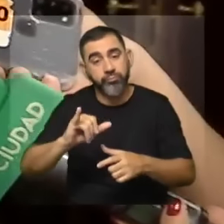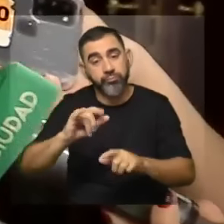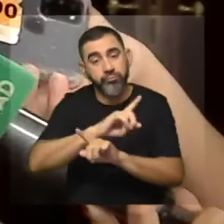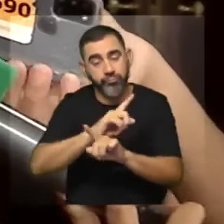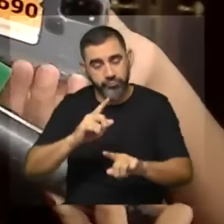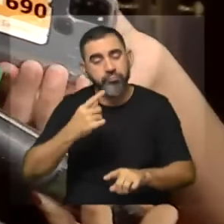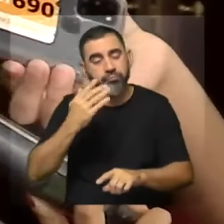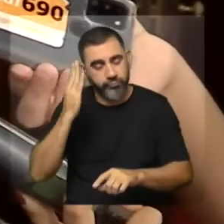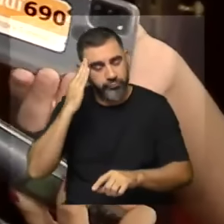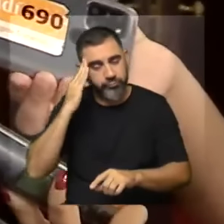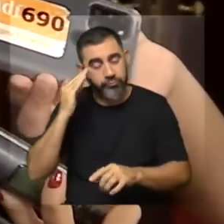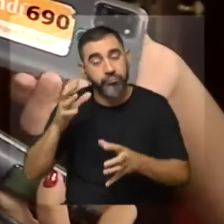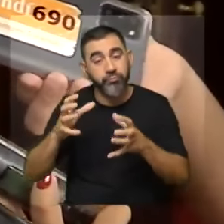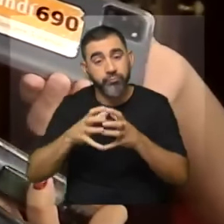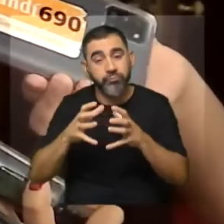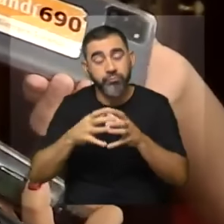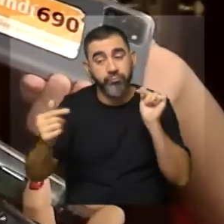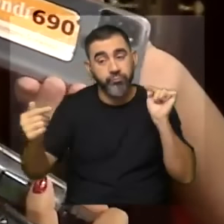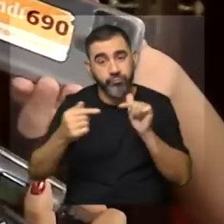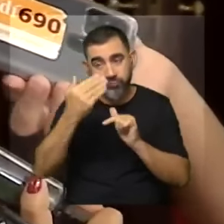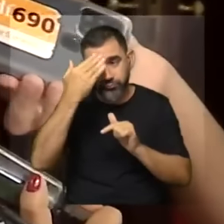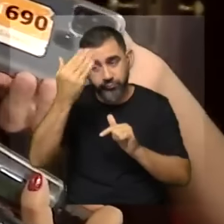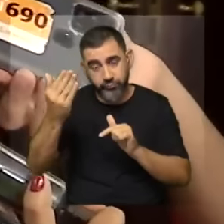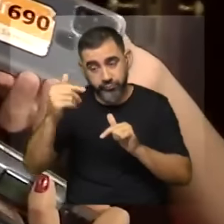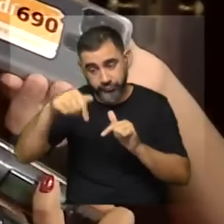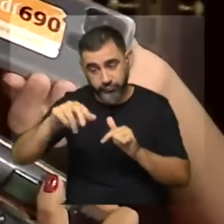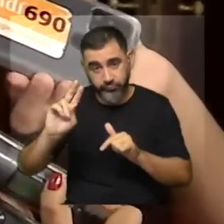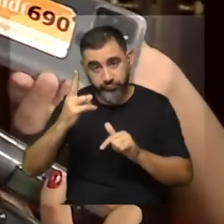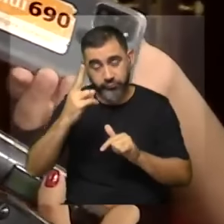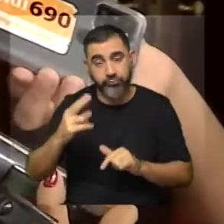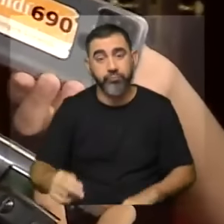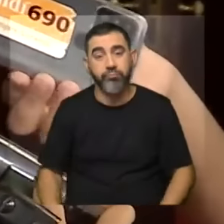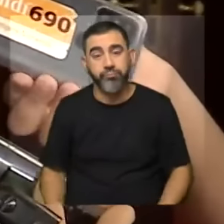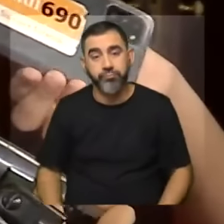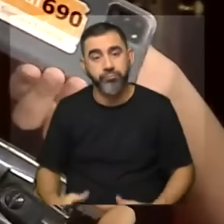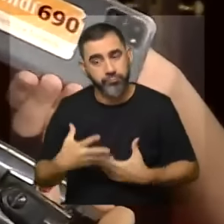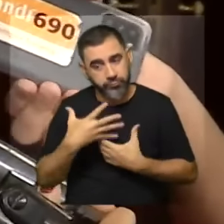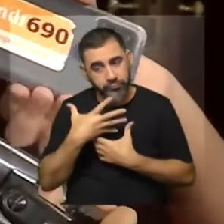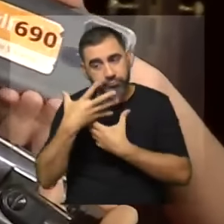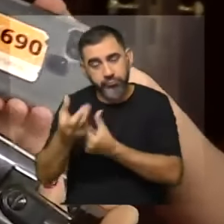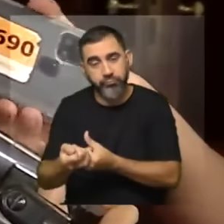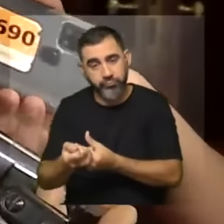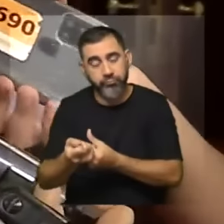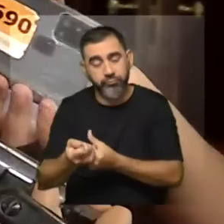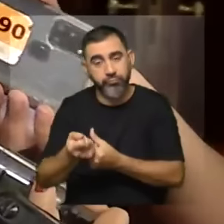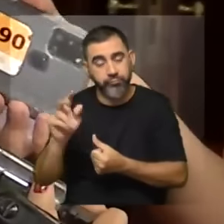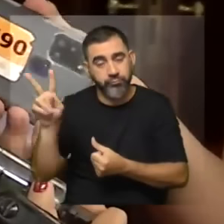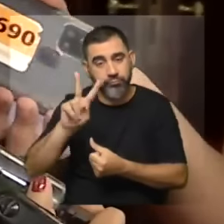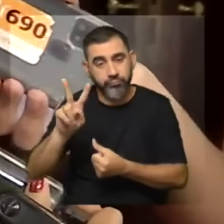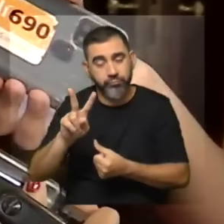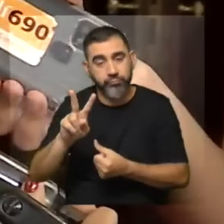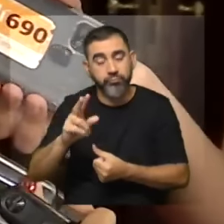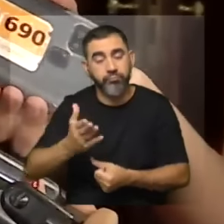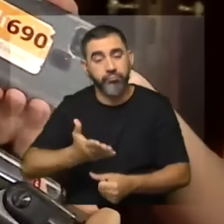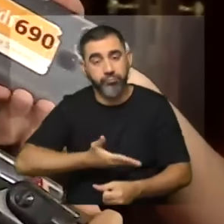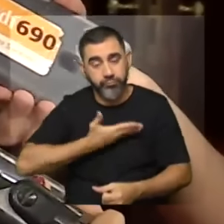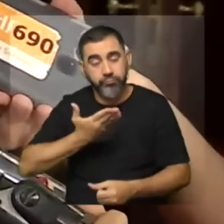desconocemos que hay partidos de la oposición del frente amplio aquí en Uruguay que siguen apoyando a ese régimen bueno nuestro